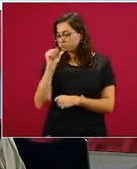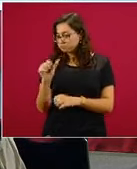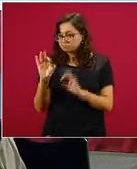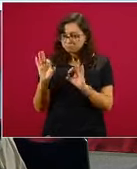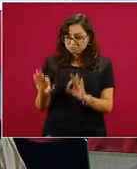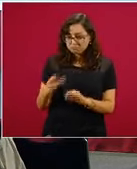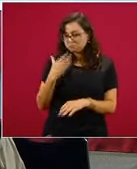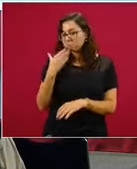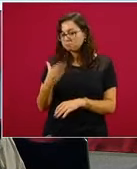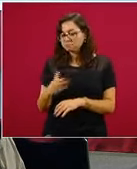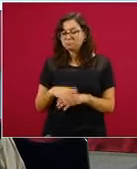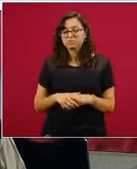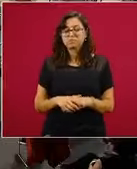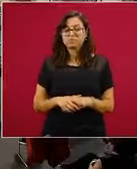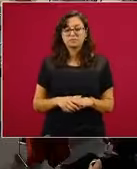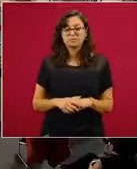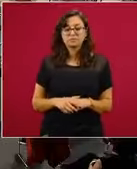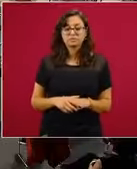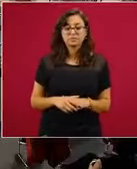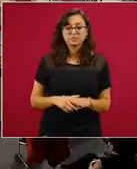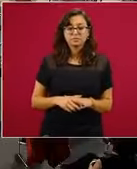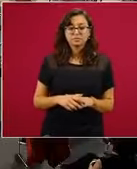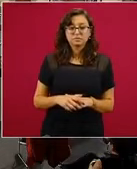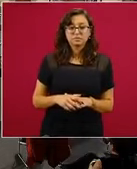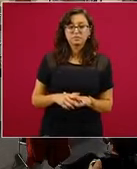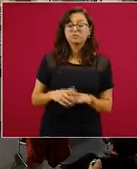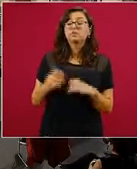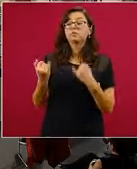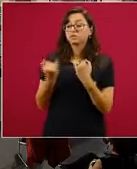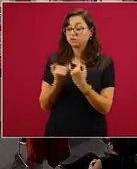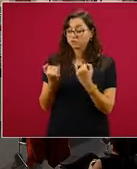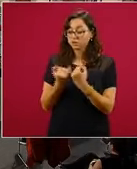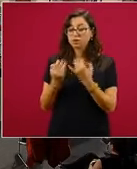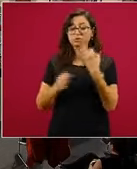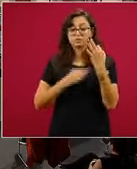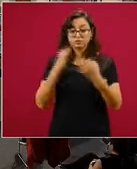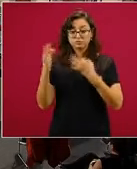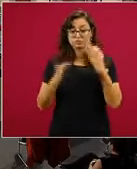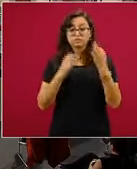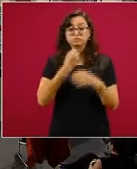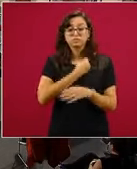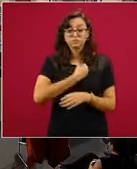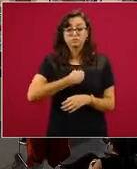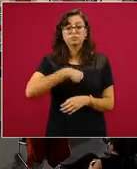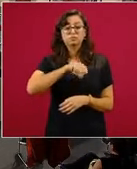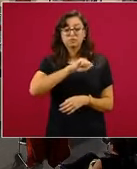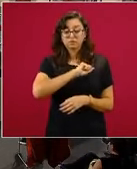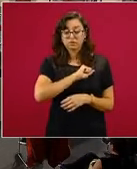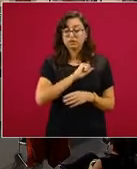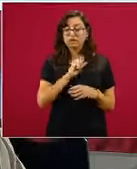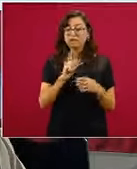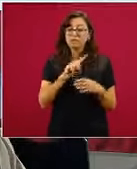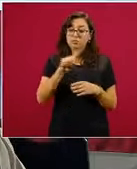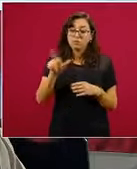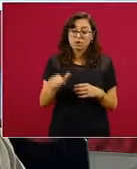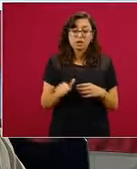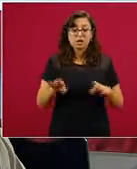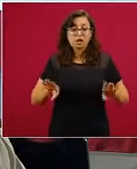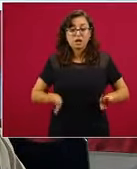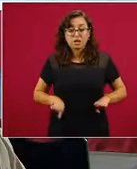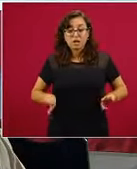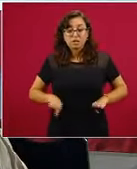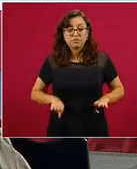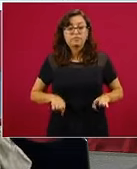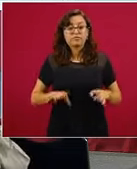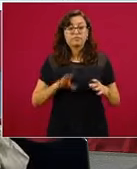que no tenga ningún problema después. Tenemos también promotores de salud en alguna de las áreas. Esto se tropicalizó o se adecuó de acuerdo a las características